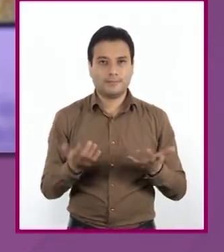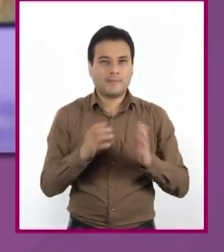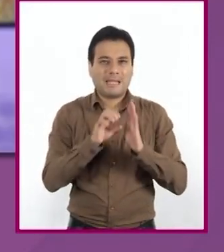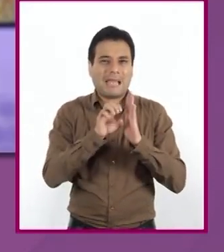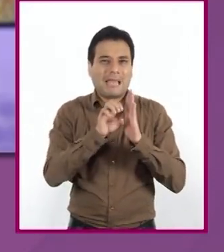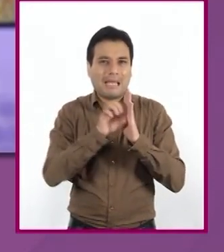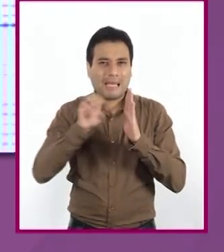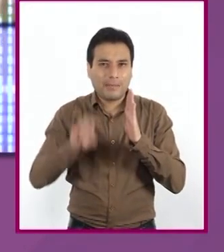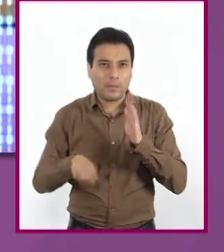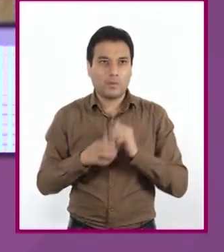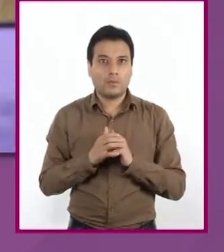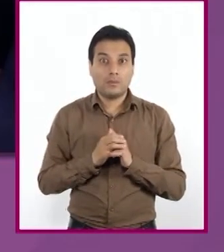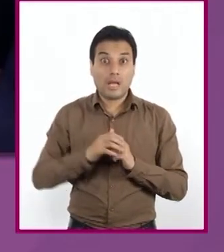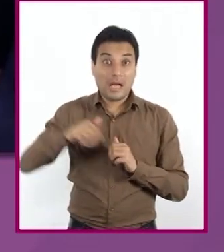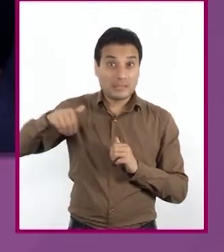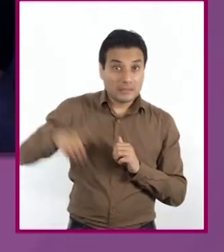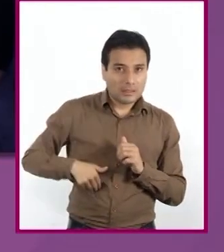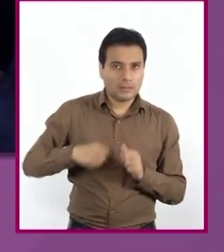un accidente eléctrico?